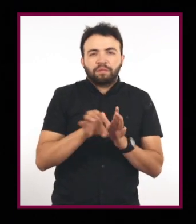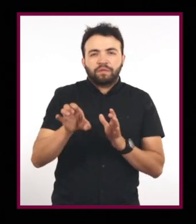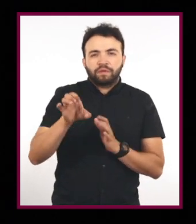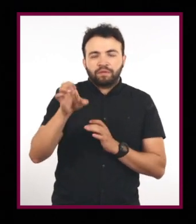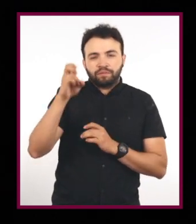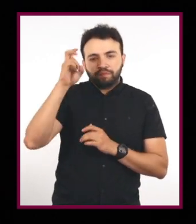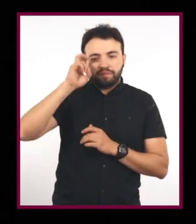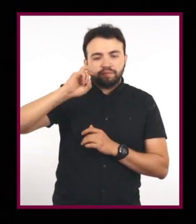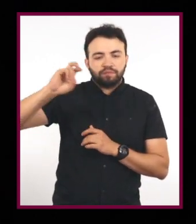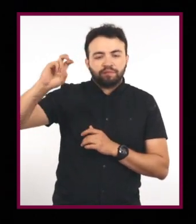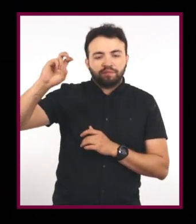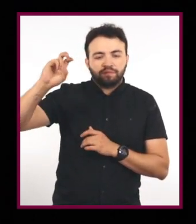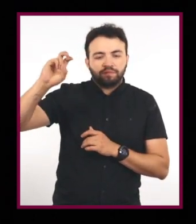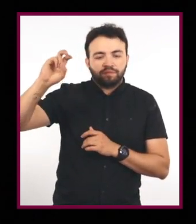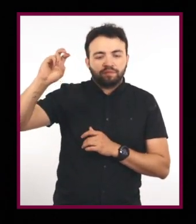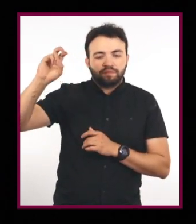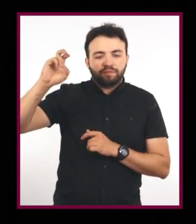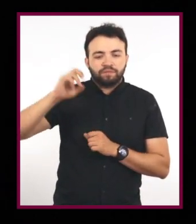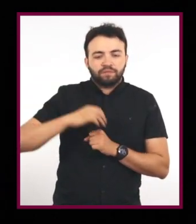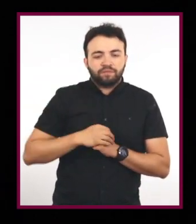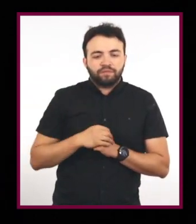ejemplo...